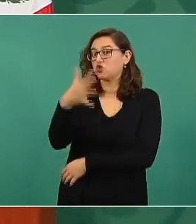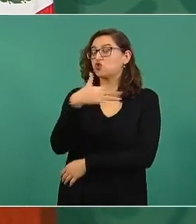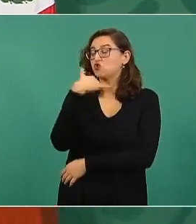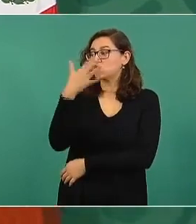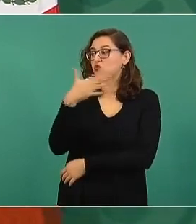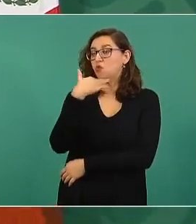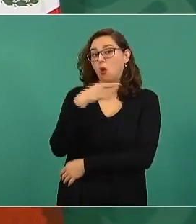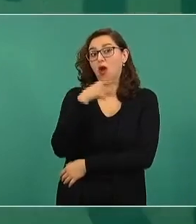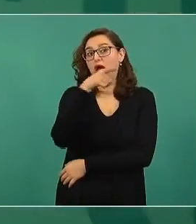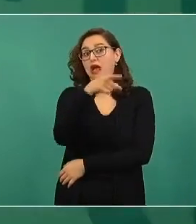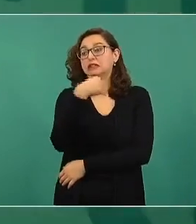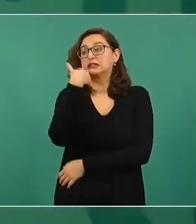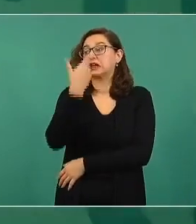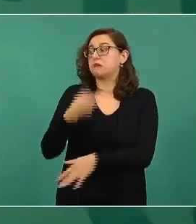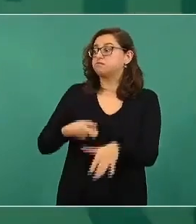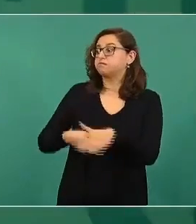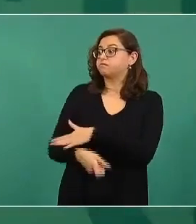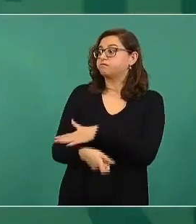dinero